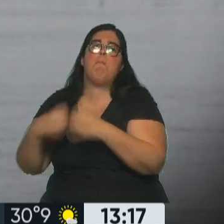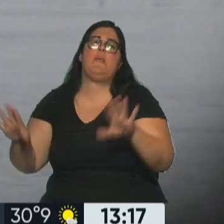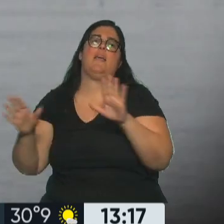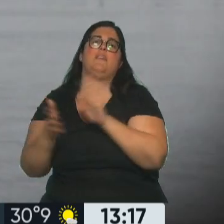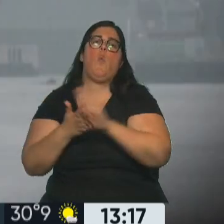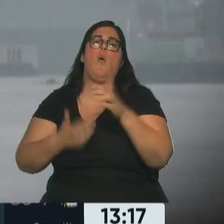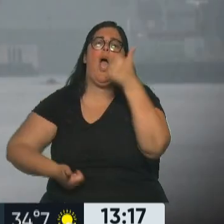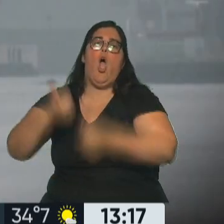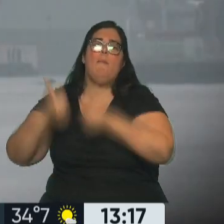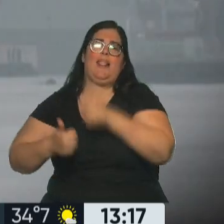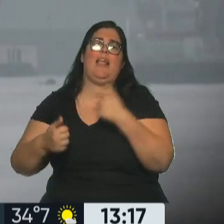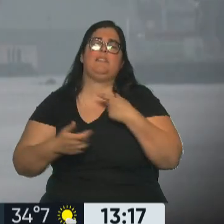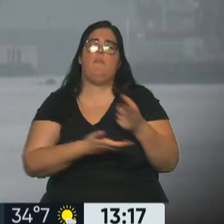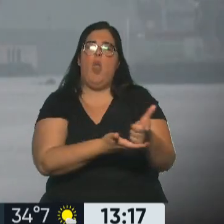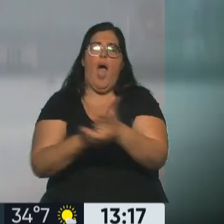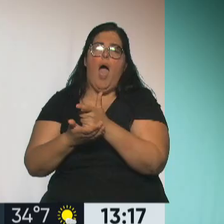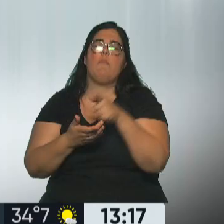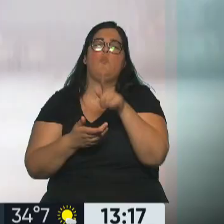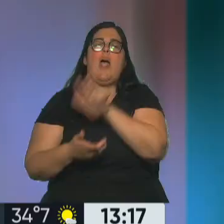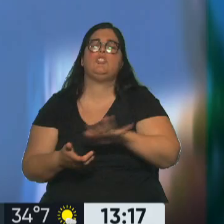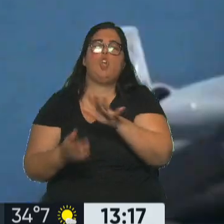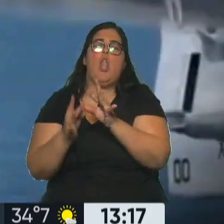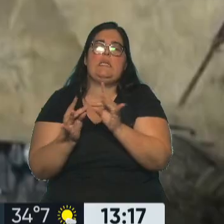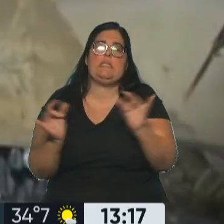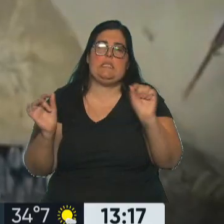carrera armamentista en una zona sensible del mundo.